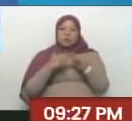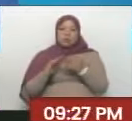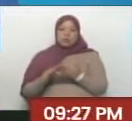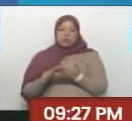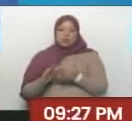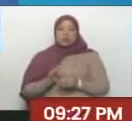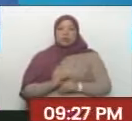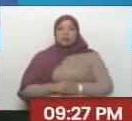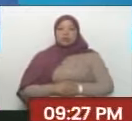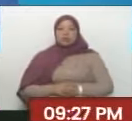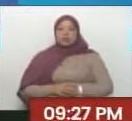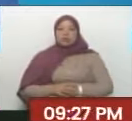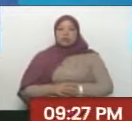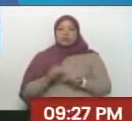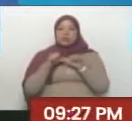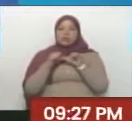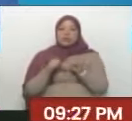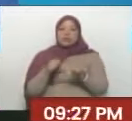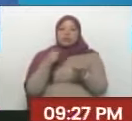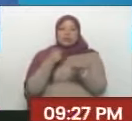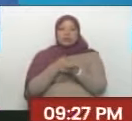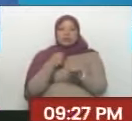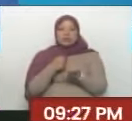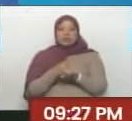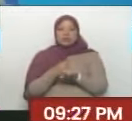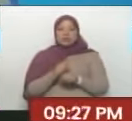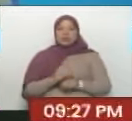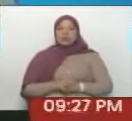comunicación permanente.